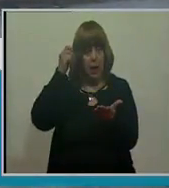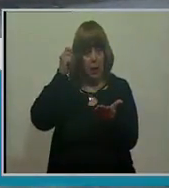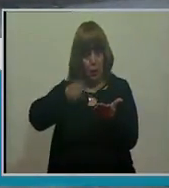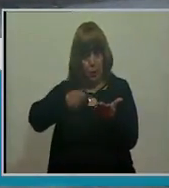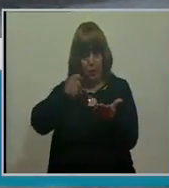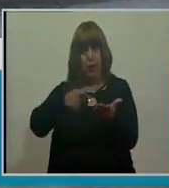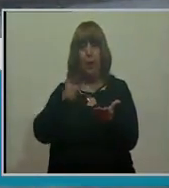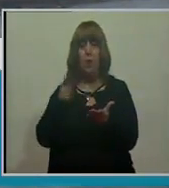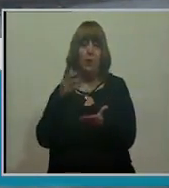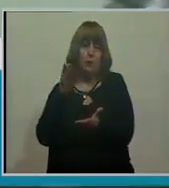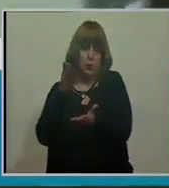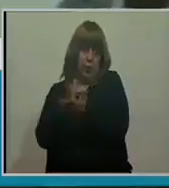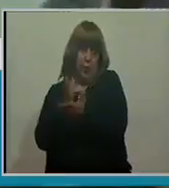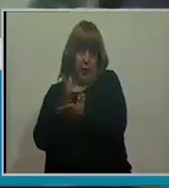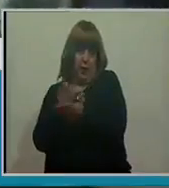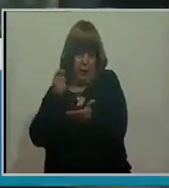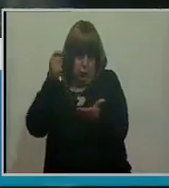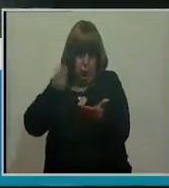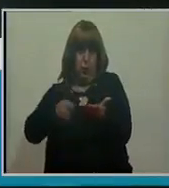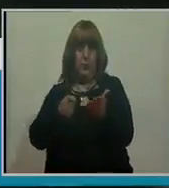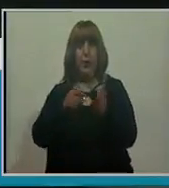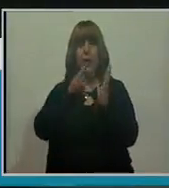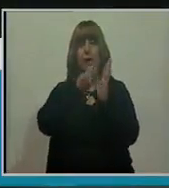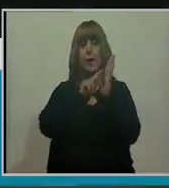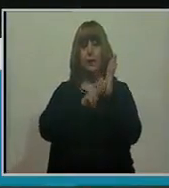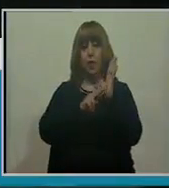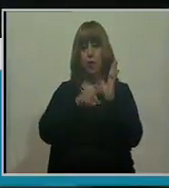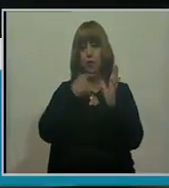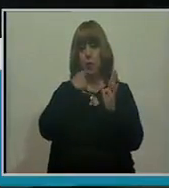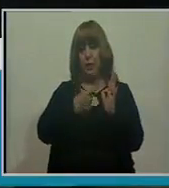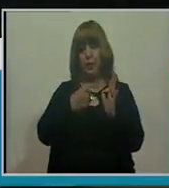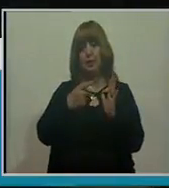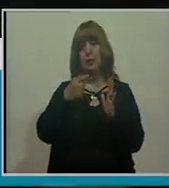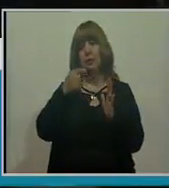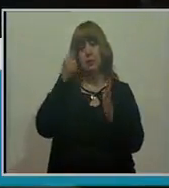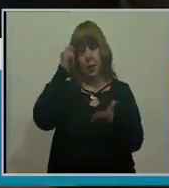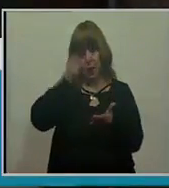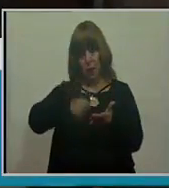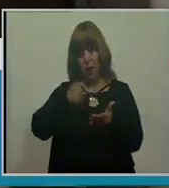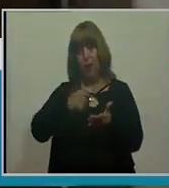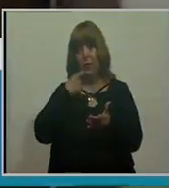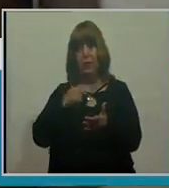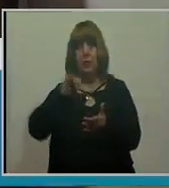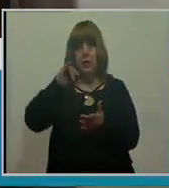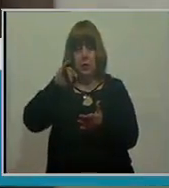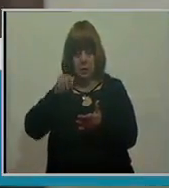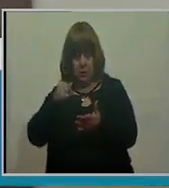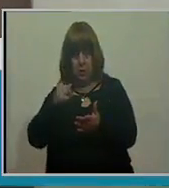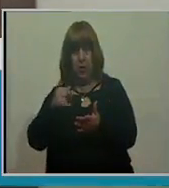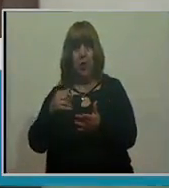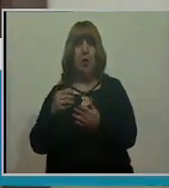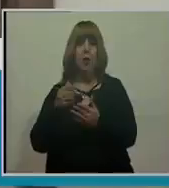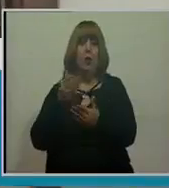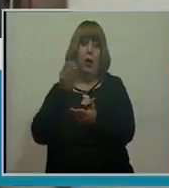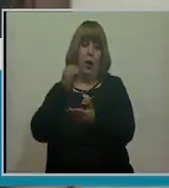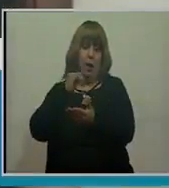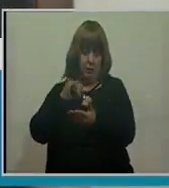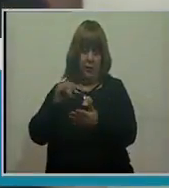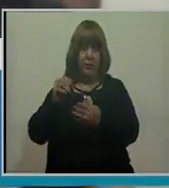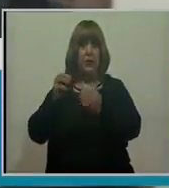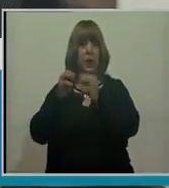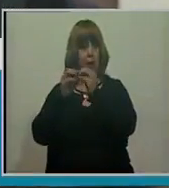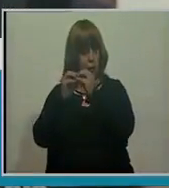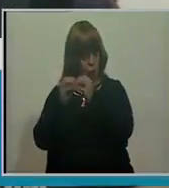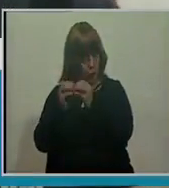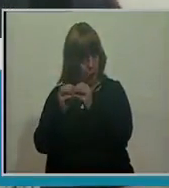este derecho y bueno, esta resolución del juez de garantías, ya sea confirmando la citación a juicio conforme